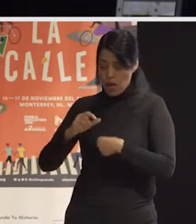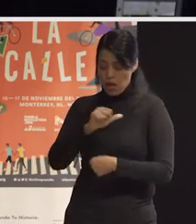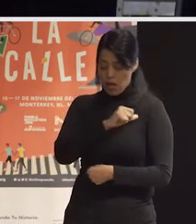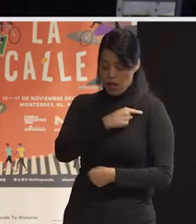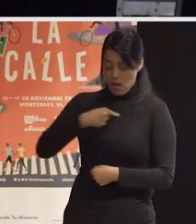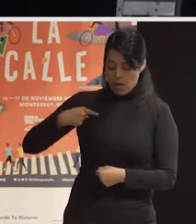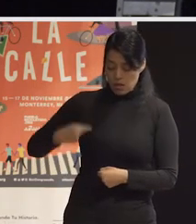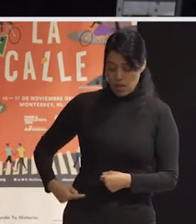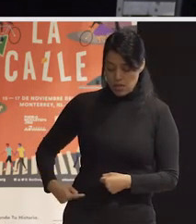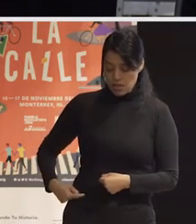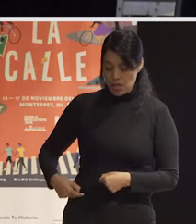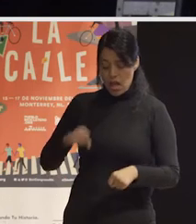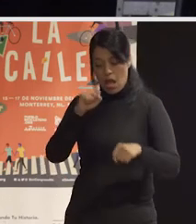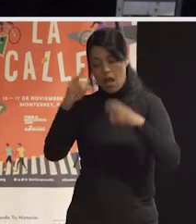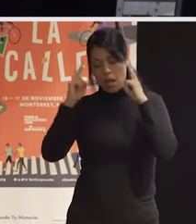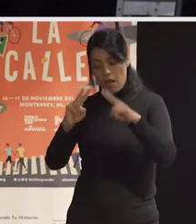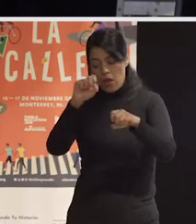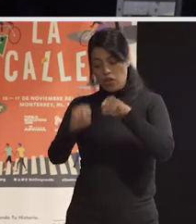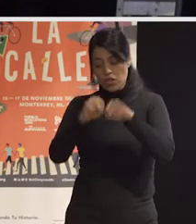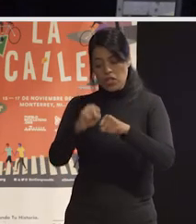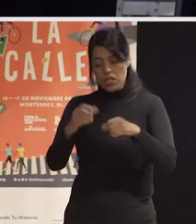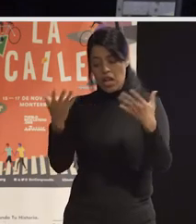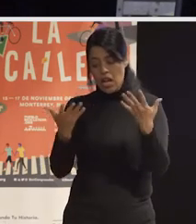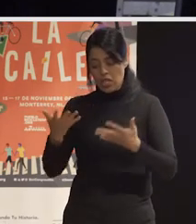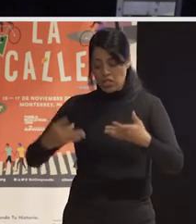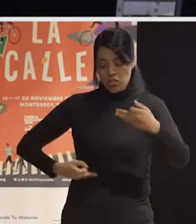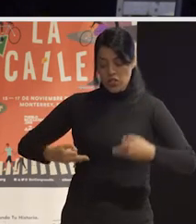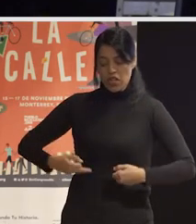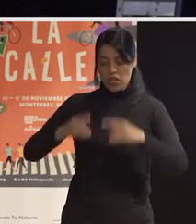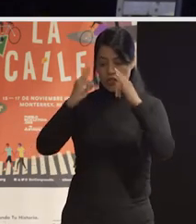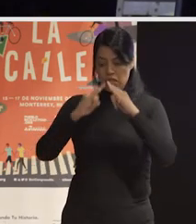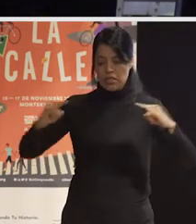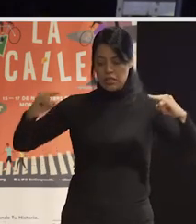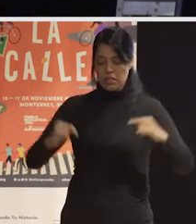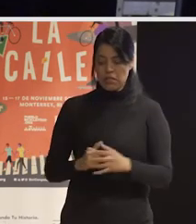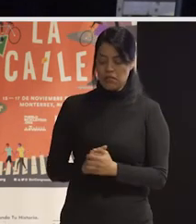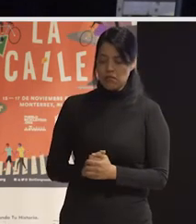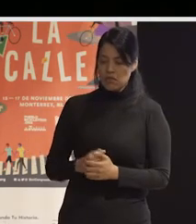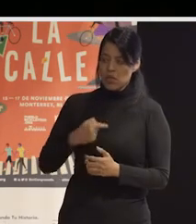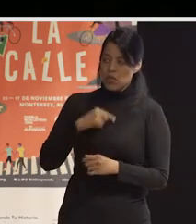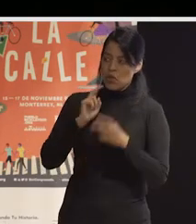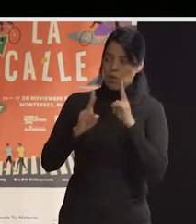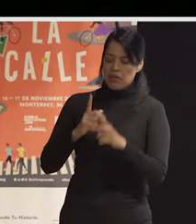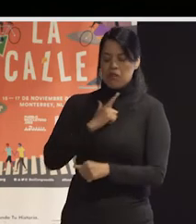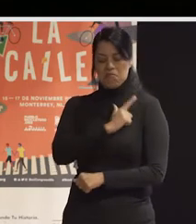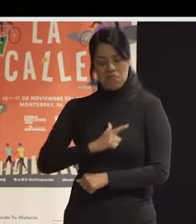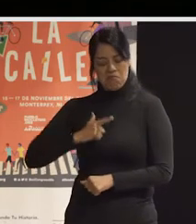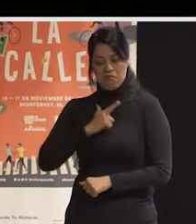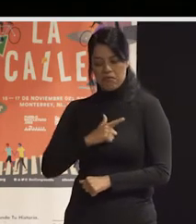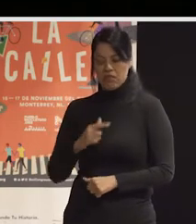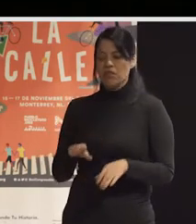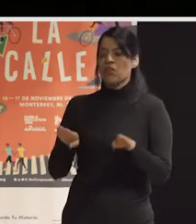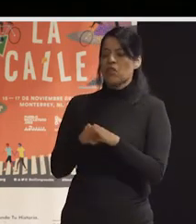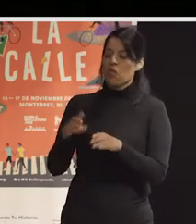en bicicleta haciendo circo y tuve gusto de platicar con uno de ellos bueno como nos